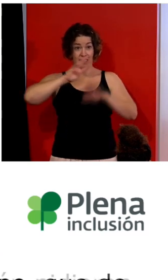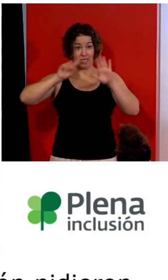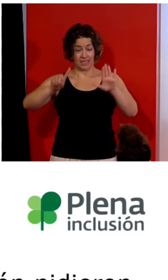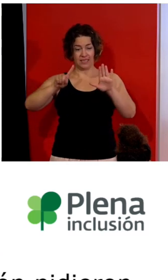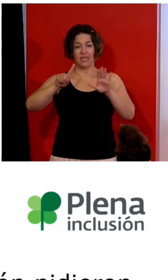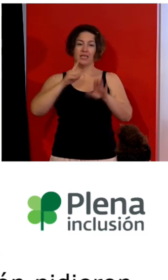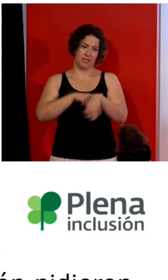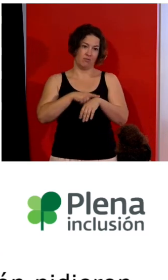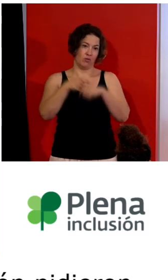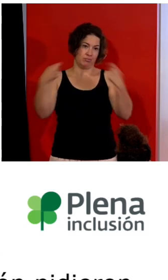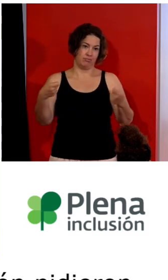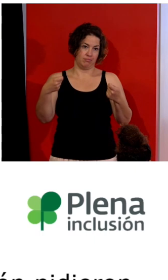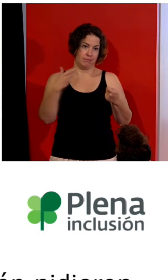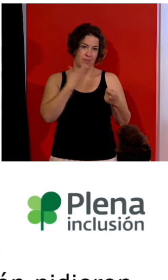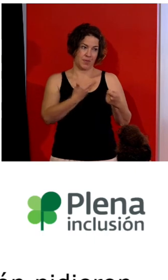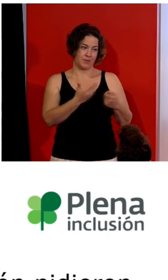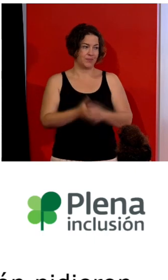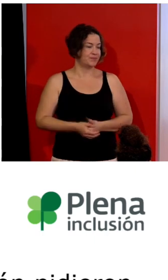tiempo.